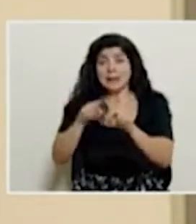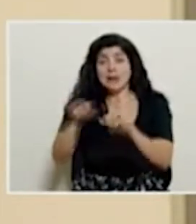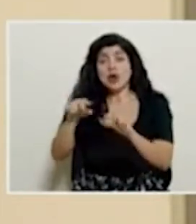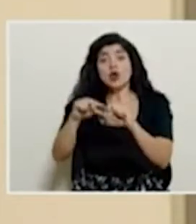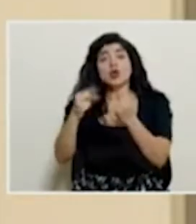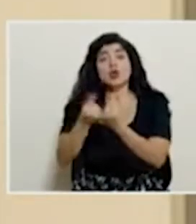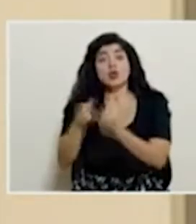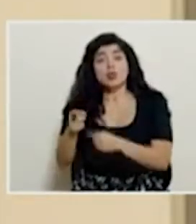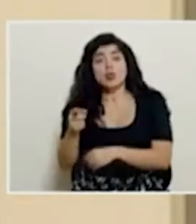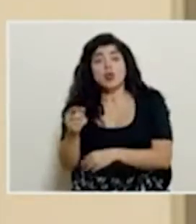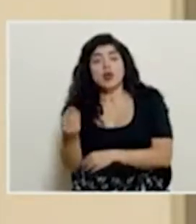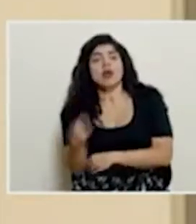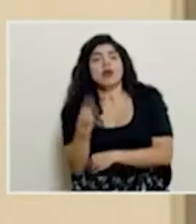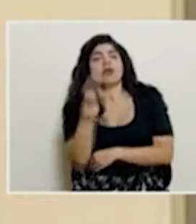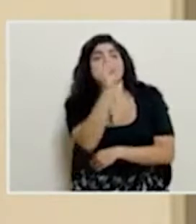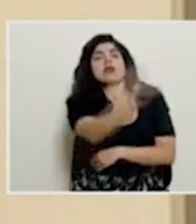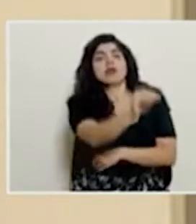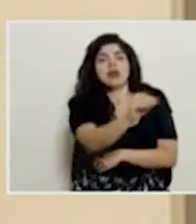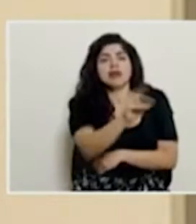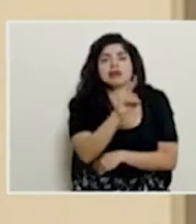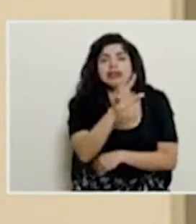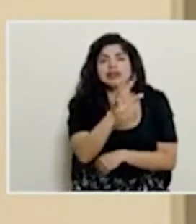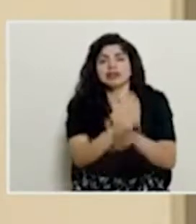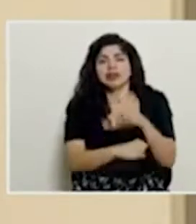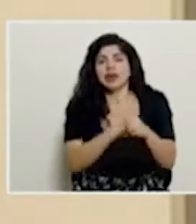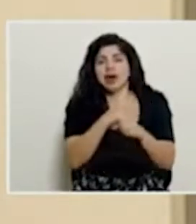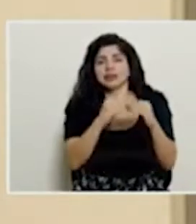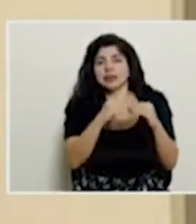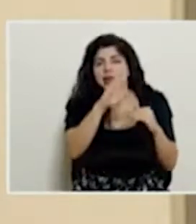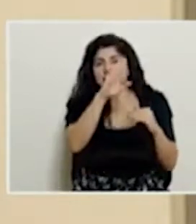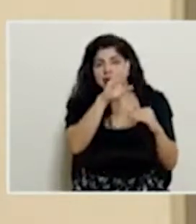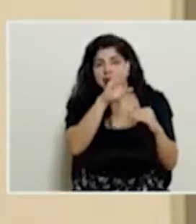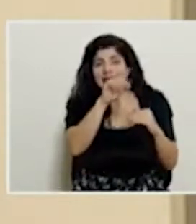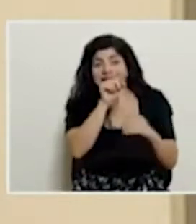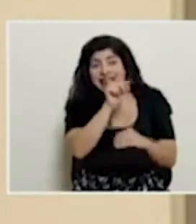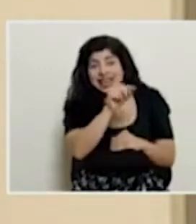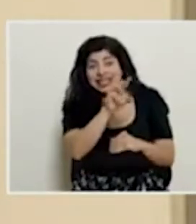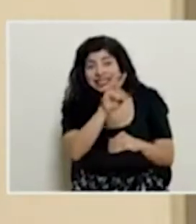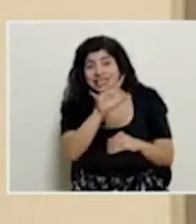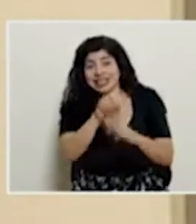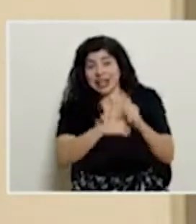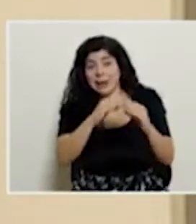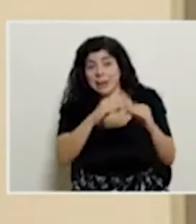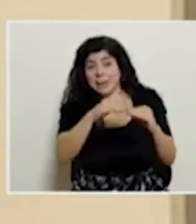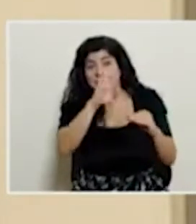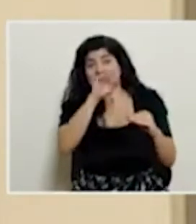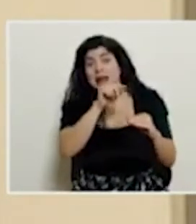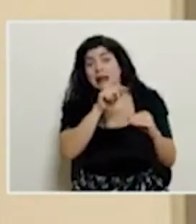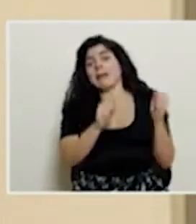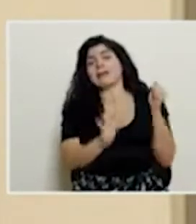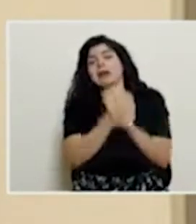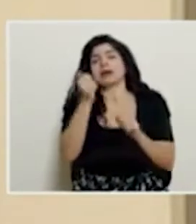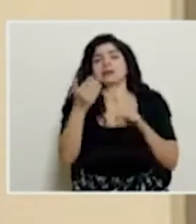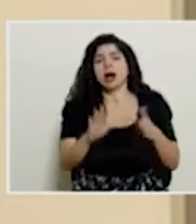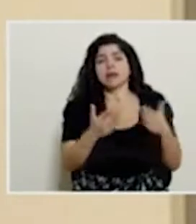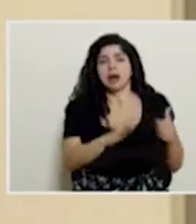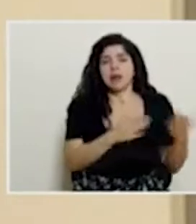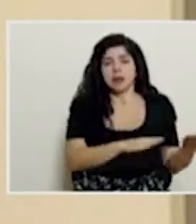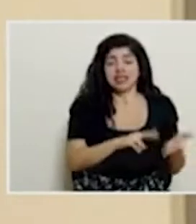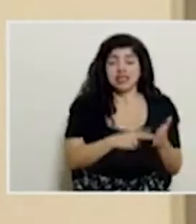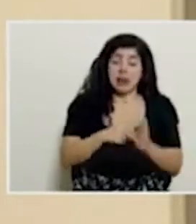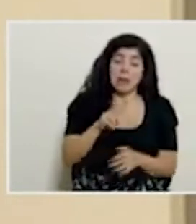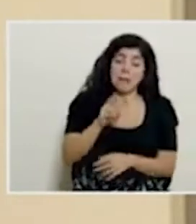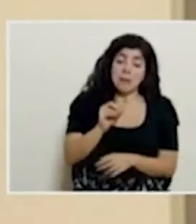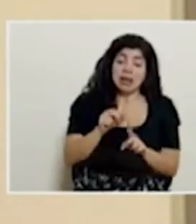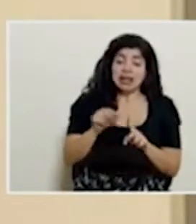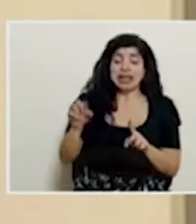más y termina siendo ese grupo 65 más el que más se muere. O sea, los de 20 a 64 son los que más se movilizan, los que